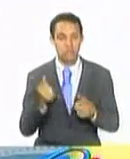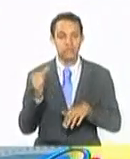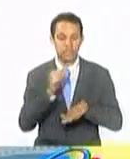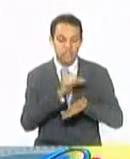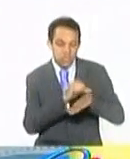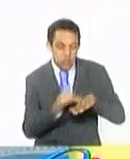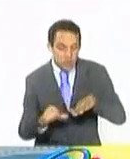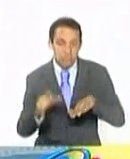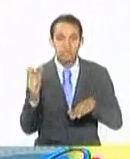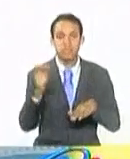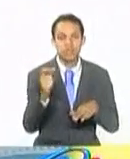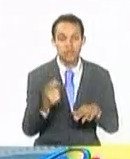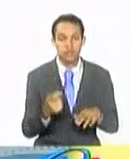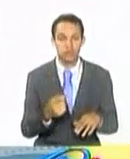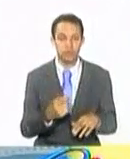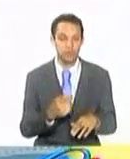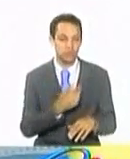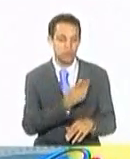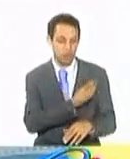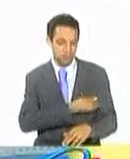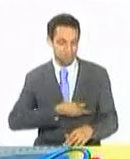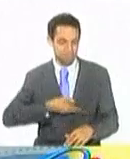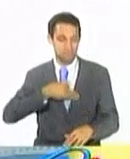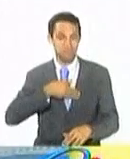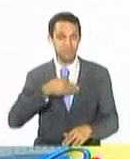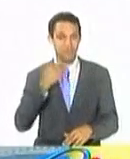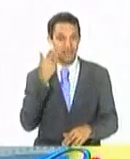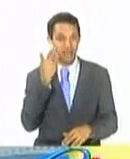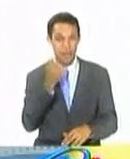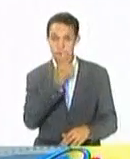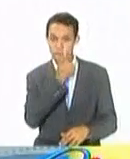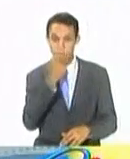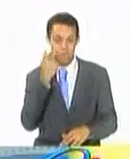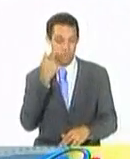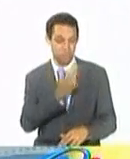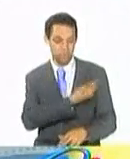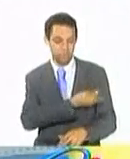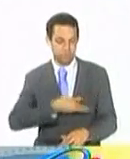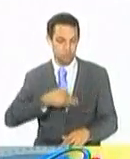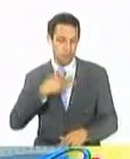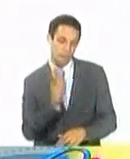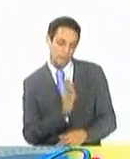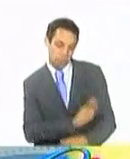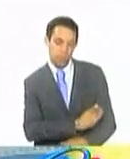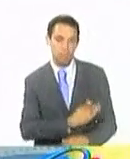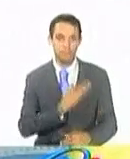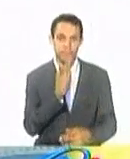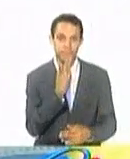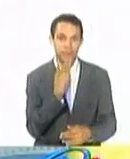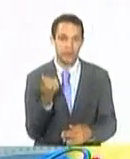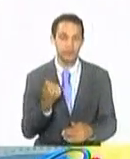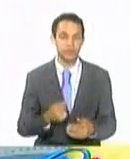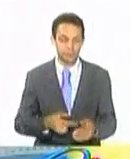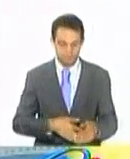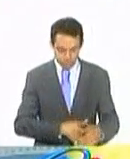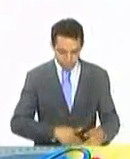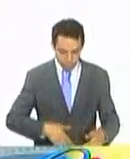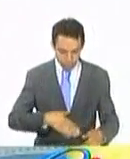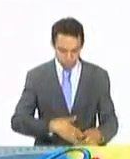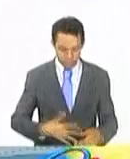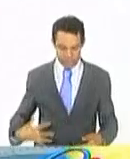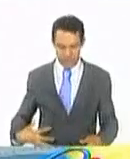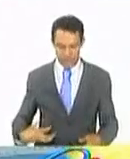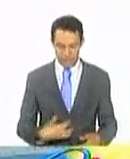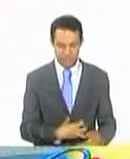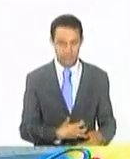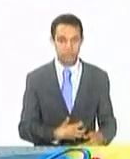si a usted hay que quitarle el seno quíteselo mire a nosotros llega un paciente con cáncer de estómago y le quitamos el estómago y la